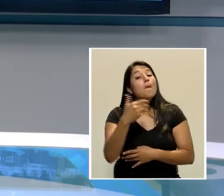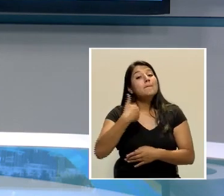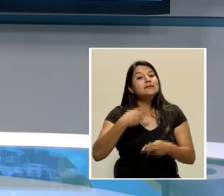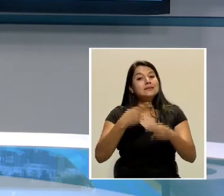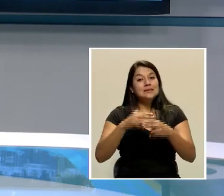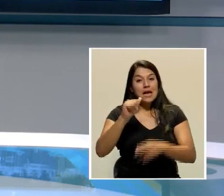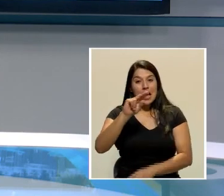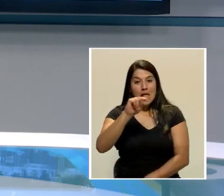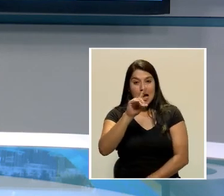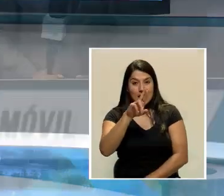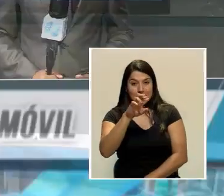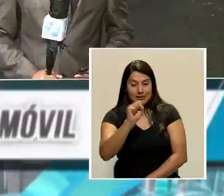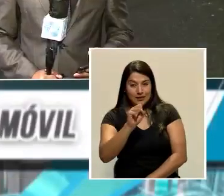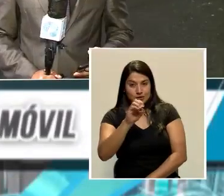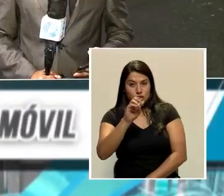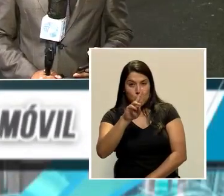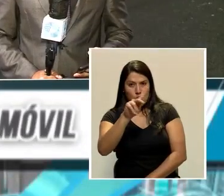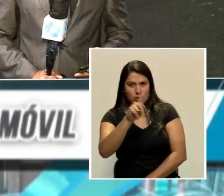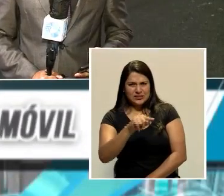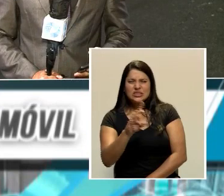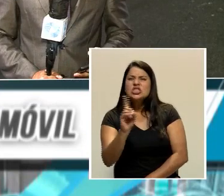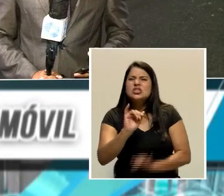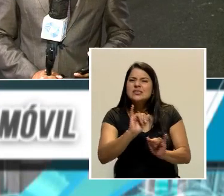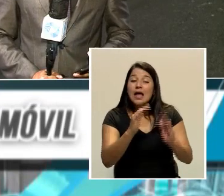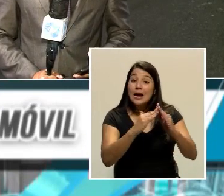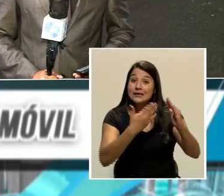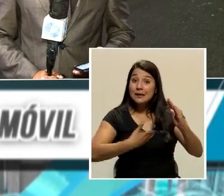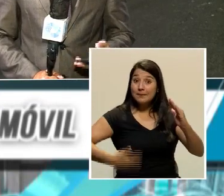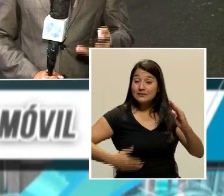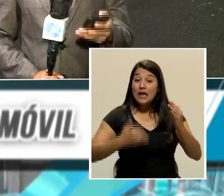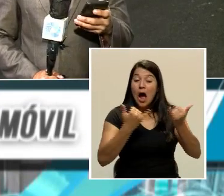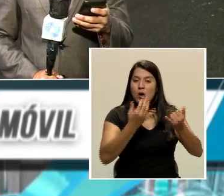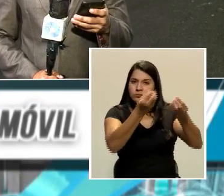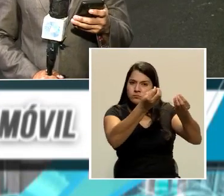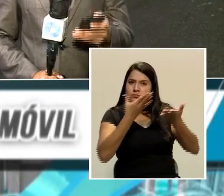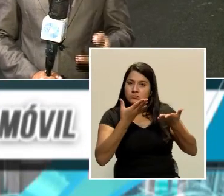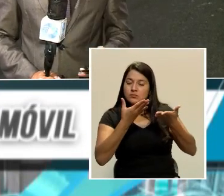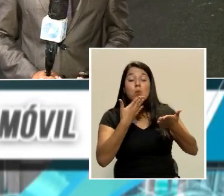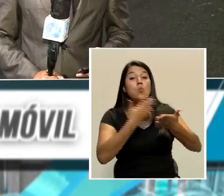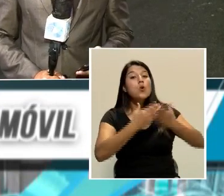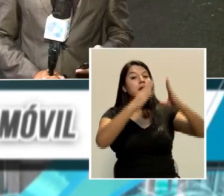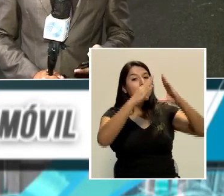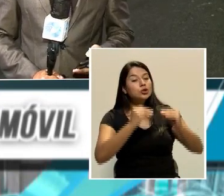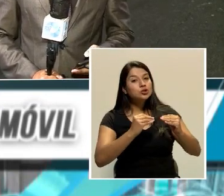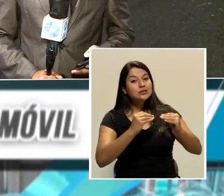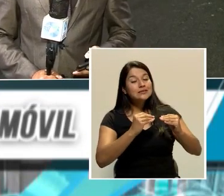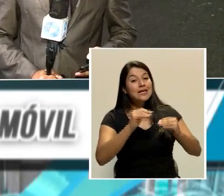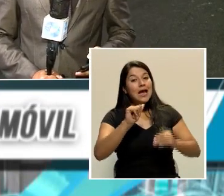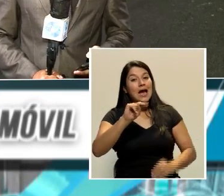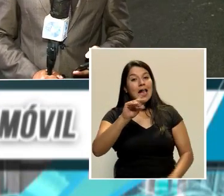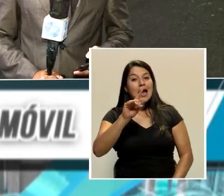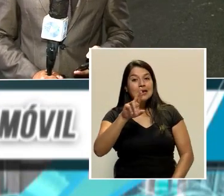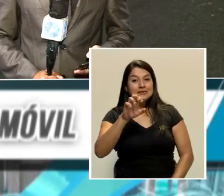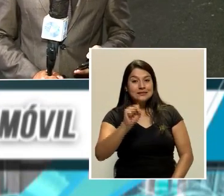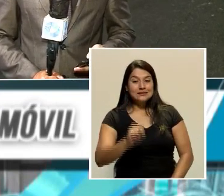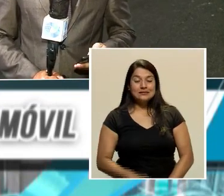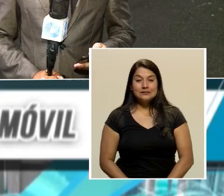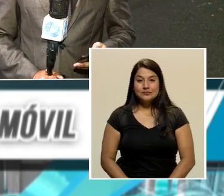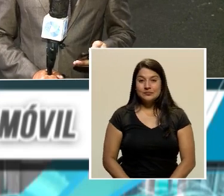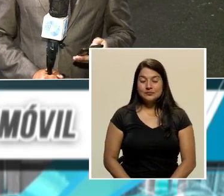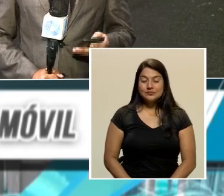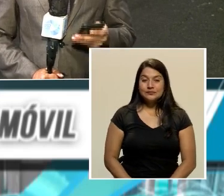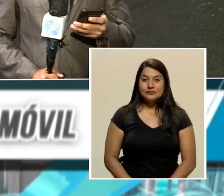este jueves con autoridades del gobierno para pedir mayor participación en las acciones sanitarias en medio de la